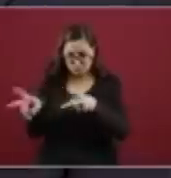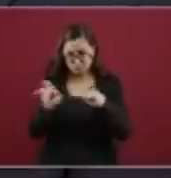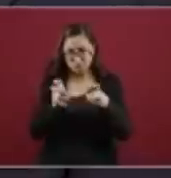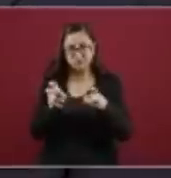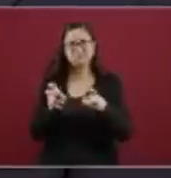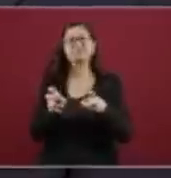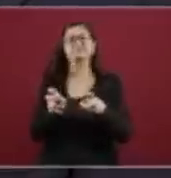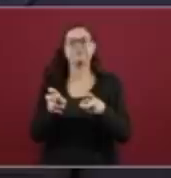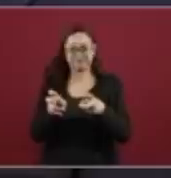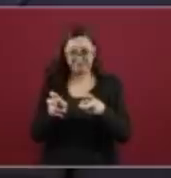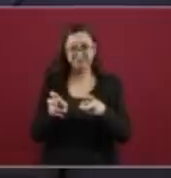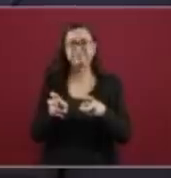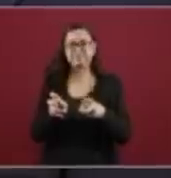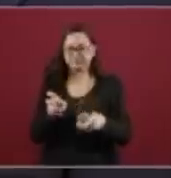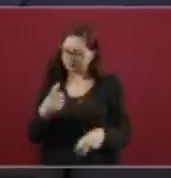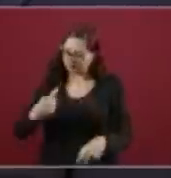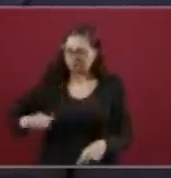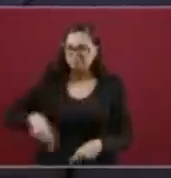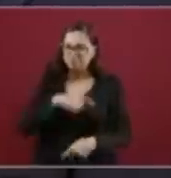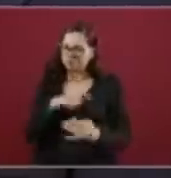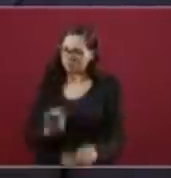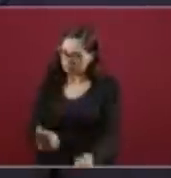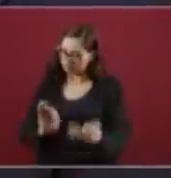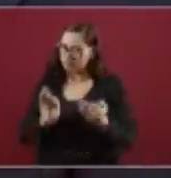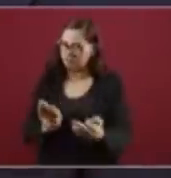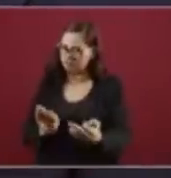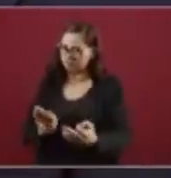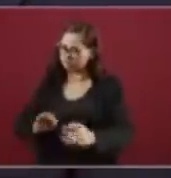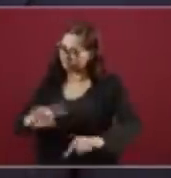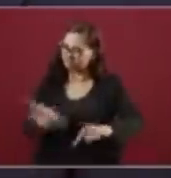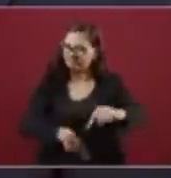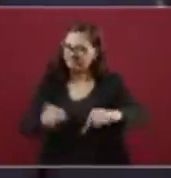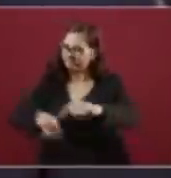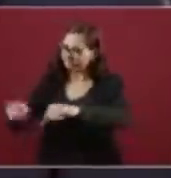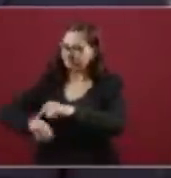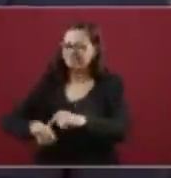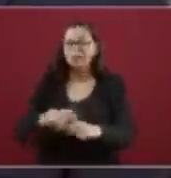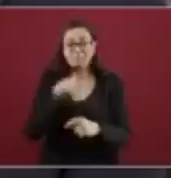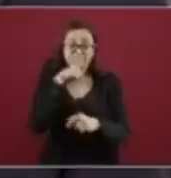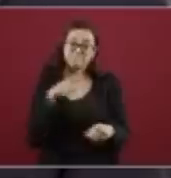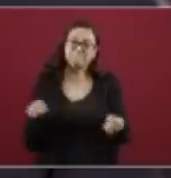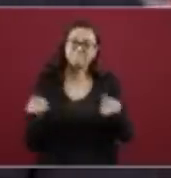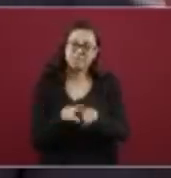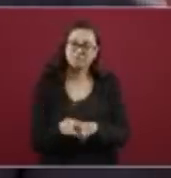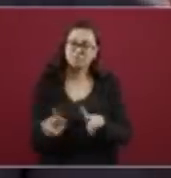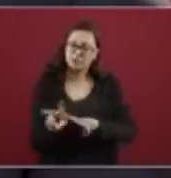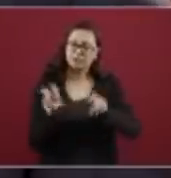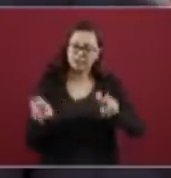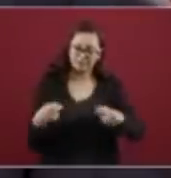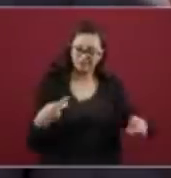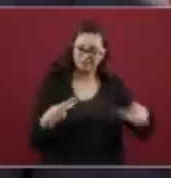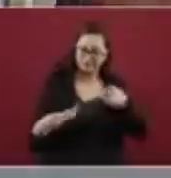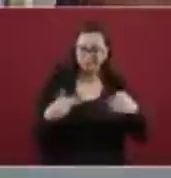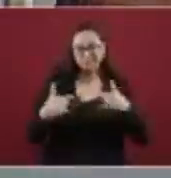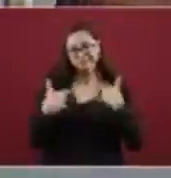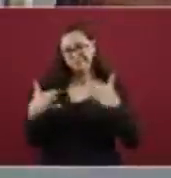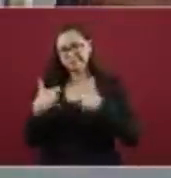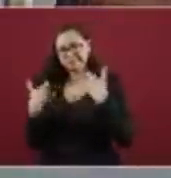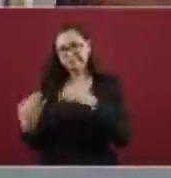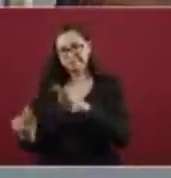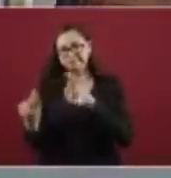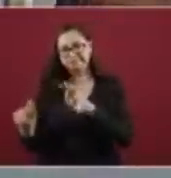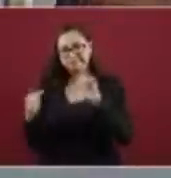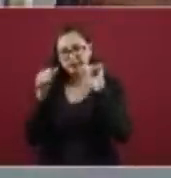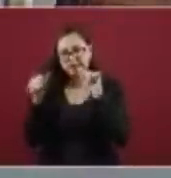a enfrentarse esto, así estamos haciendo el plan para lo de la atención a los jóvenes. Yo